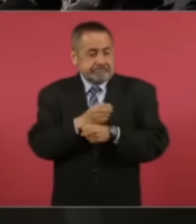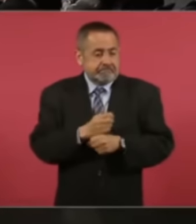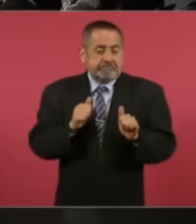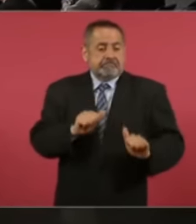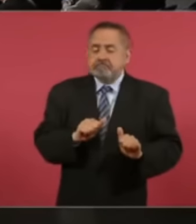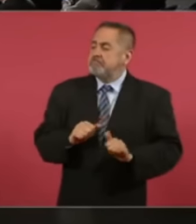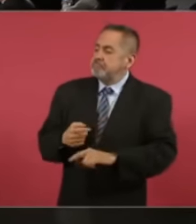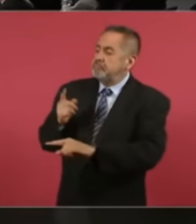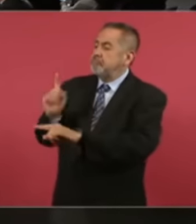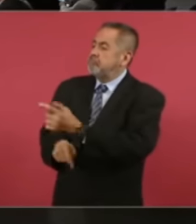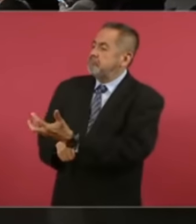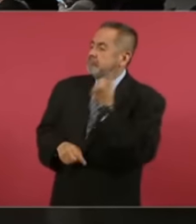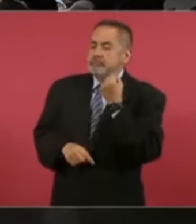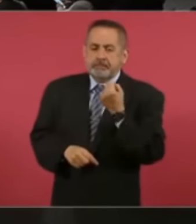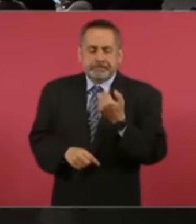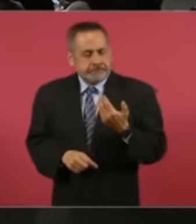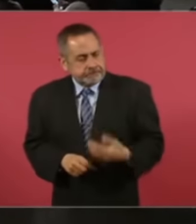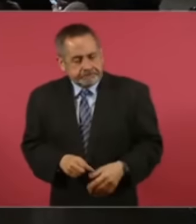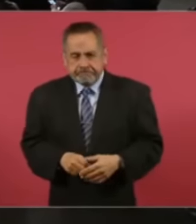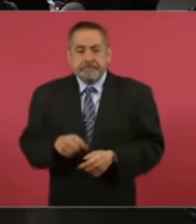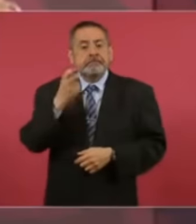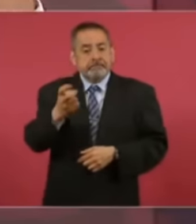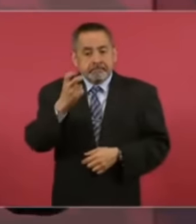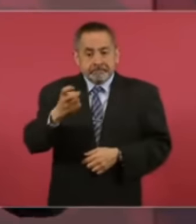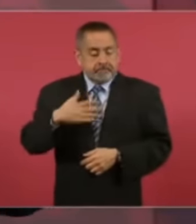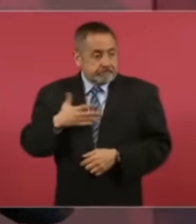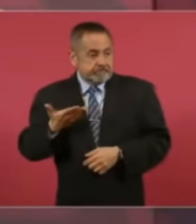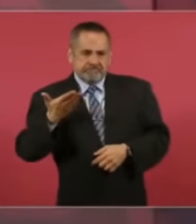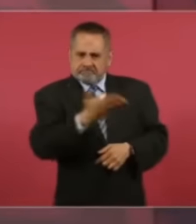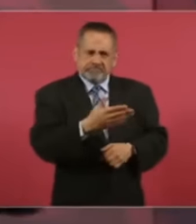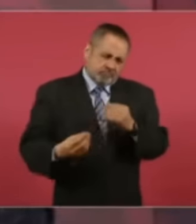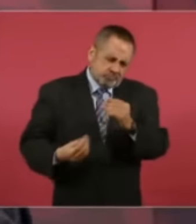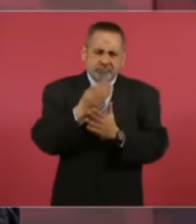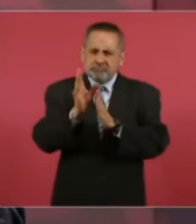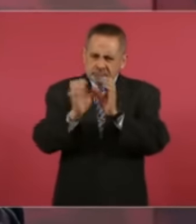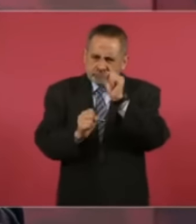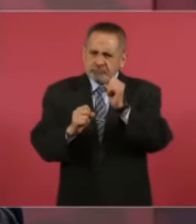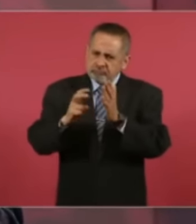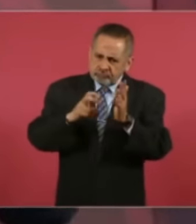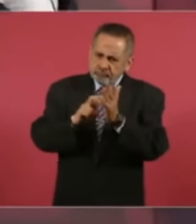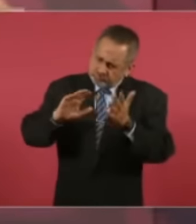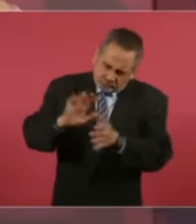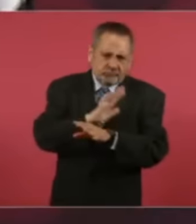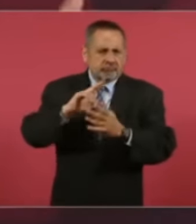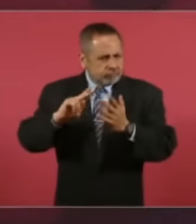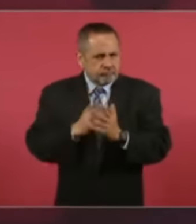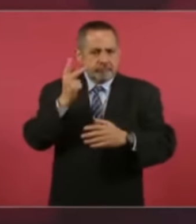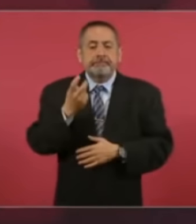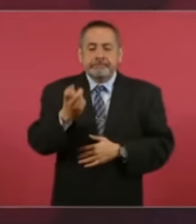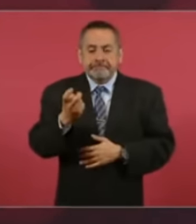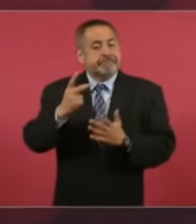Por eso, aunque ya hemos hecho algunas, voy a presentar nuevas reformas para